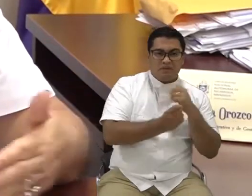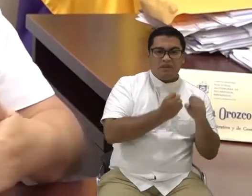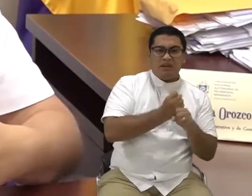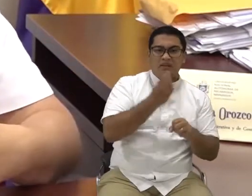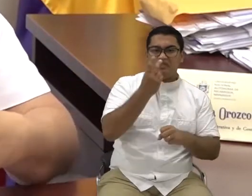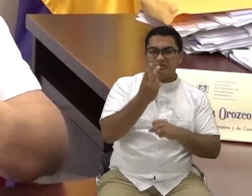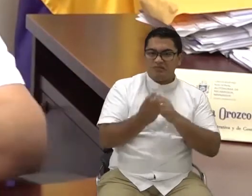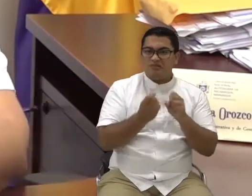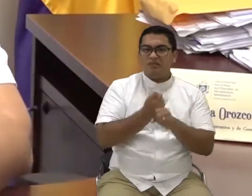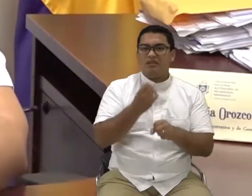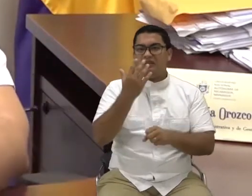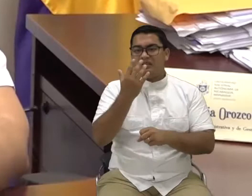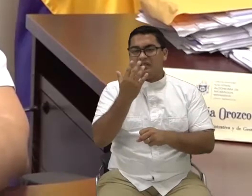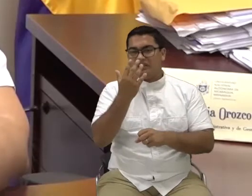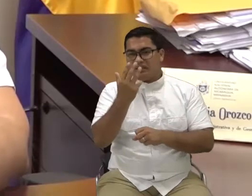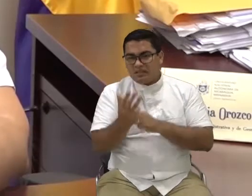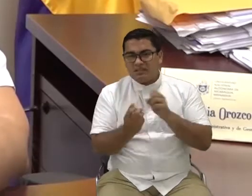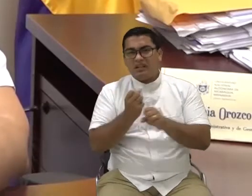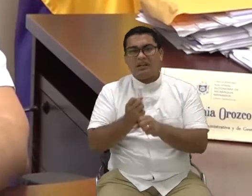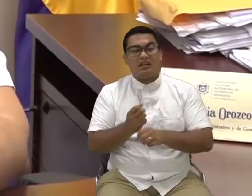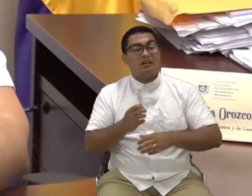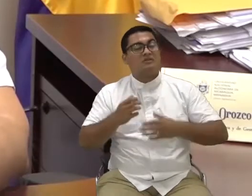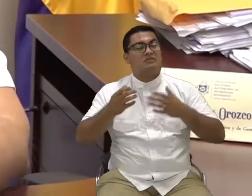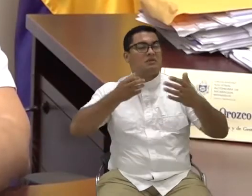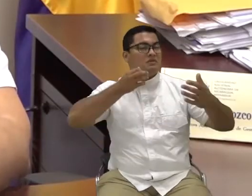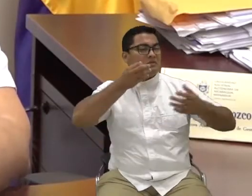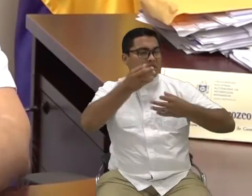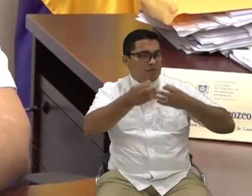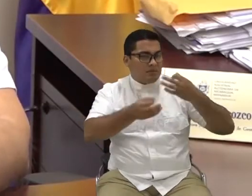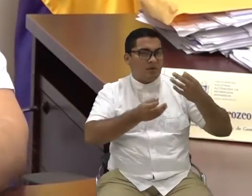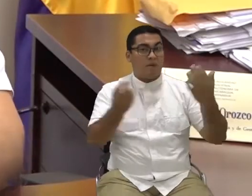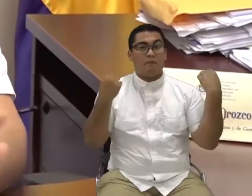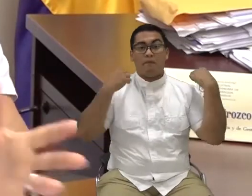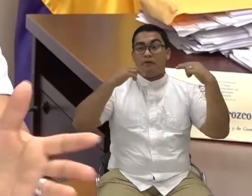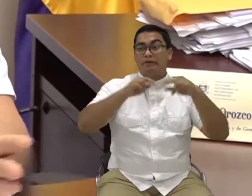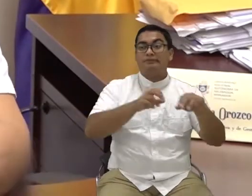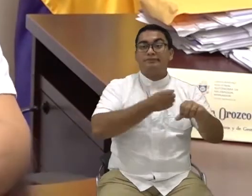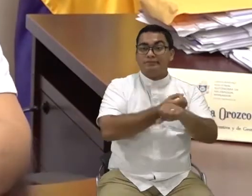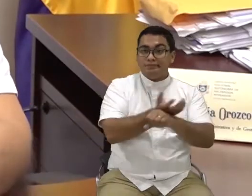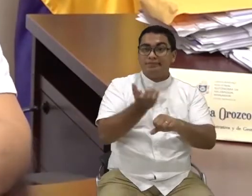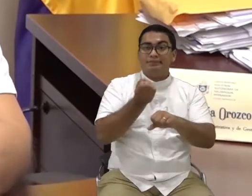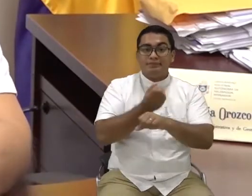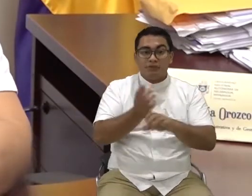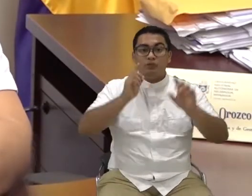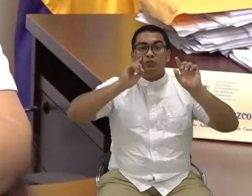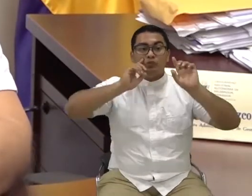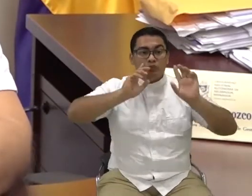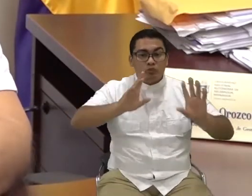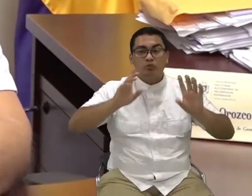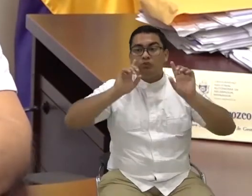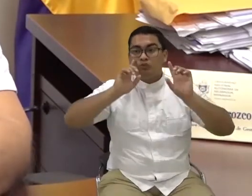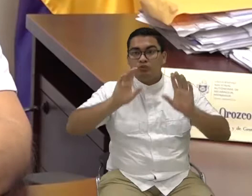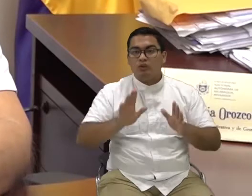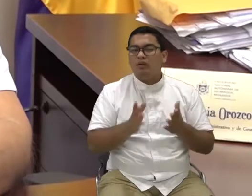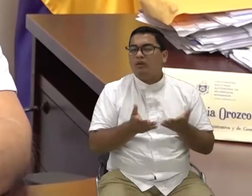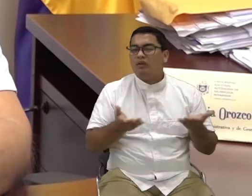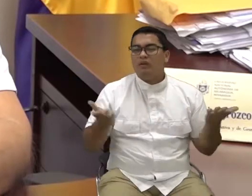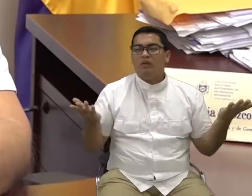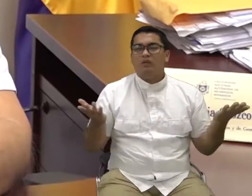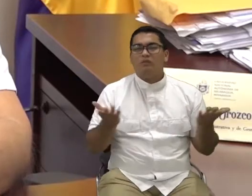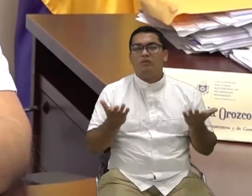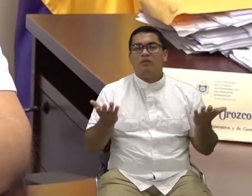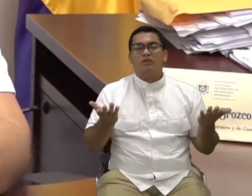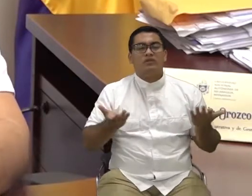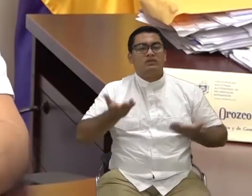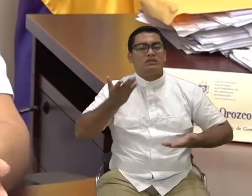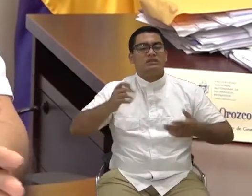experiencia también que transmite el docente en el aula y todo el movimiento pues, que ellos observan, ¿verdad?